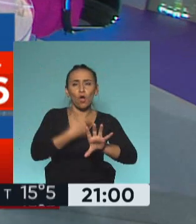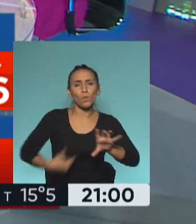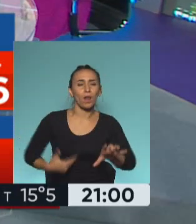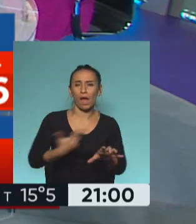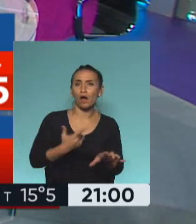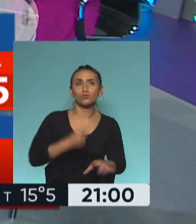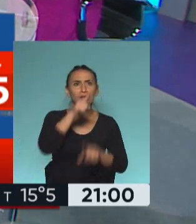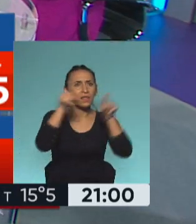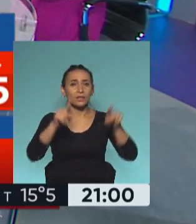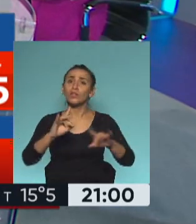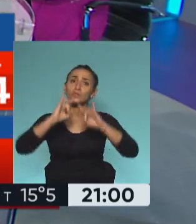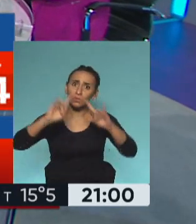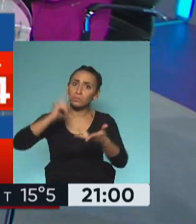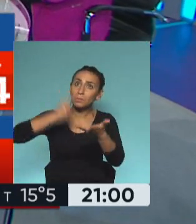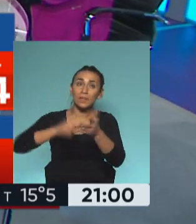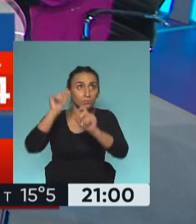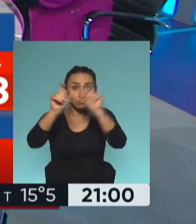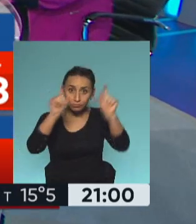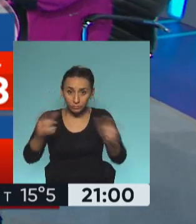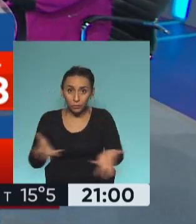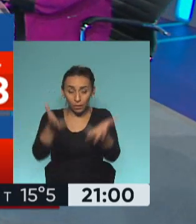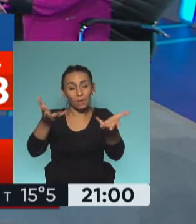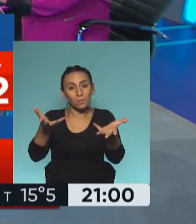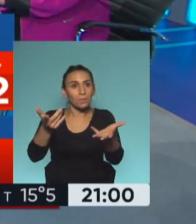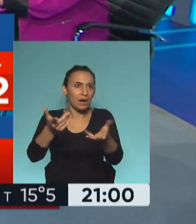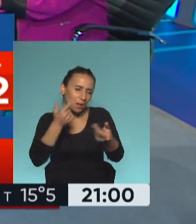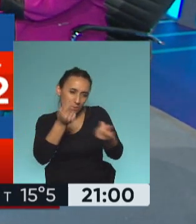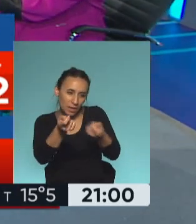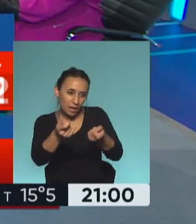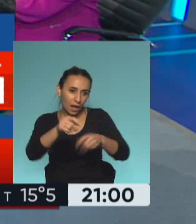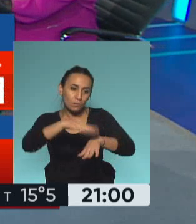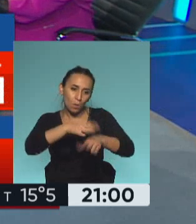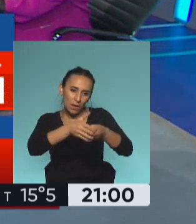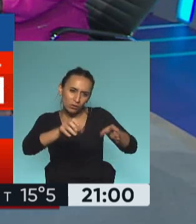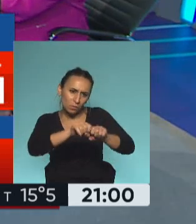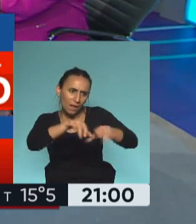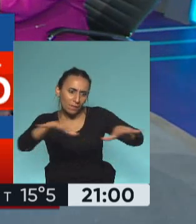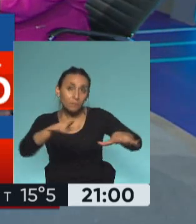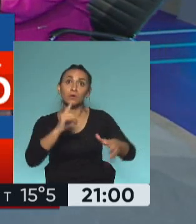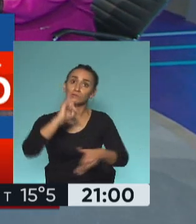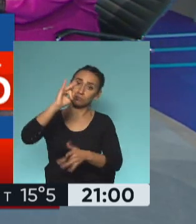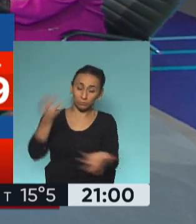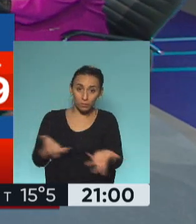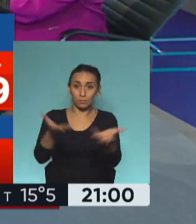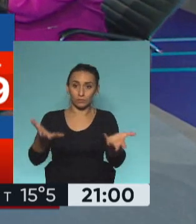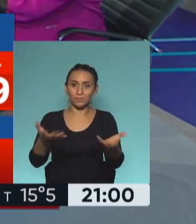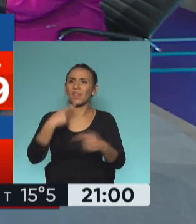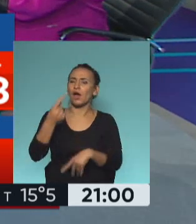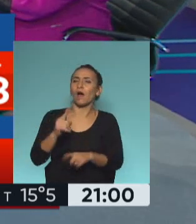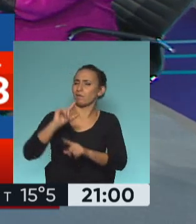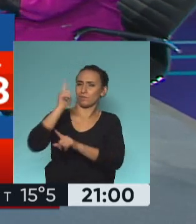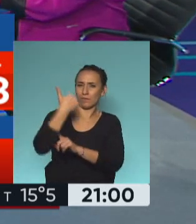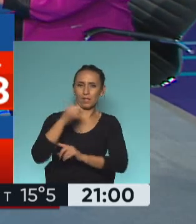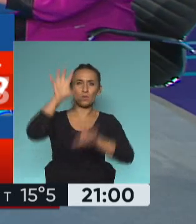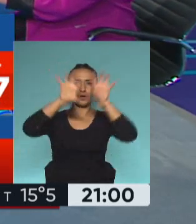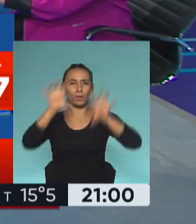para articular en este momento de pandemia. Se dirigió también a la oposición, ¿no? Sí, dijo no puede haber 24 estrategias sanitarias